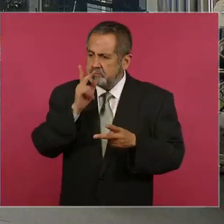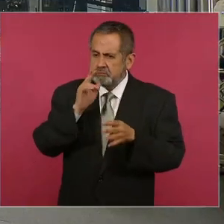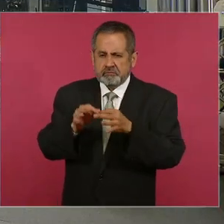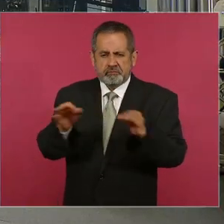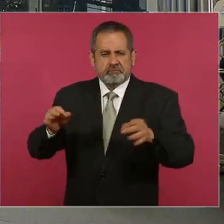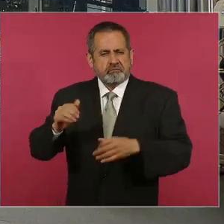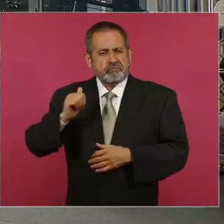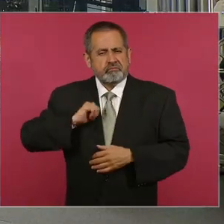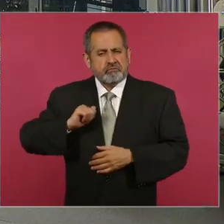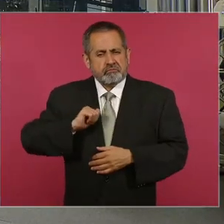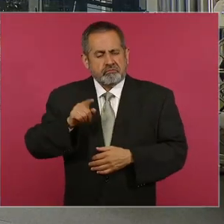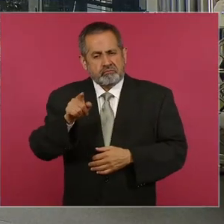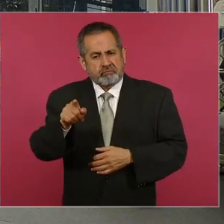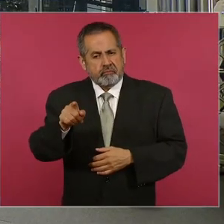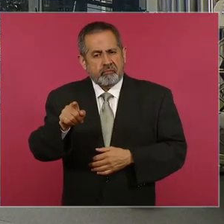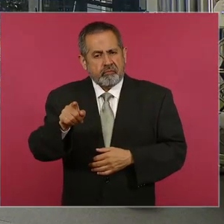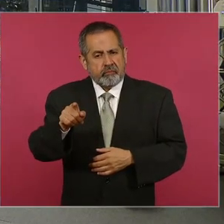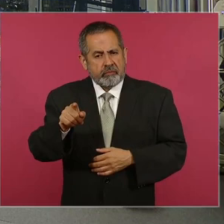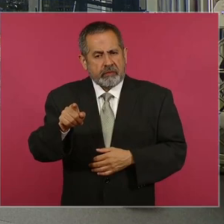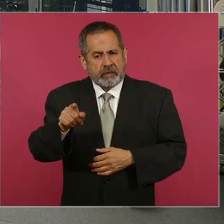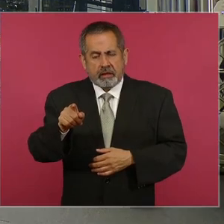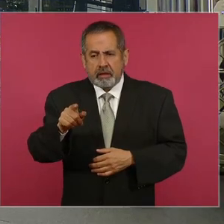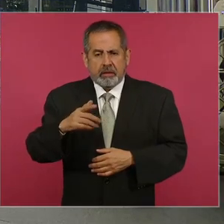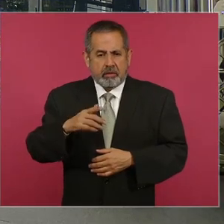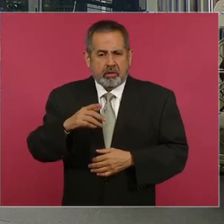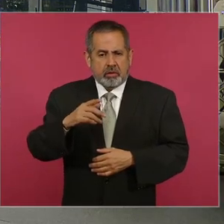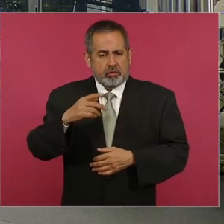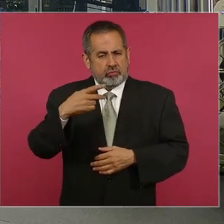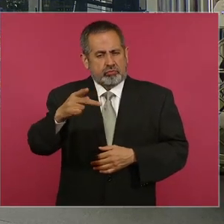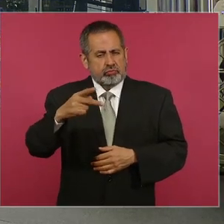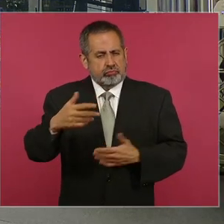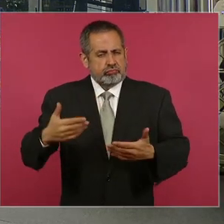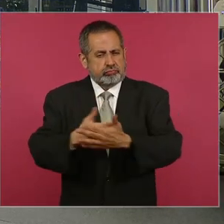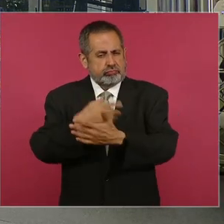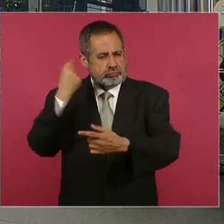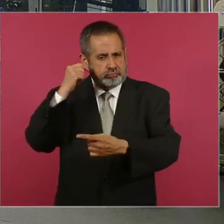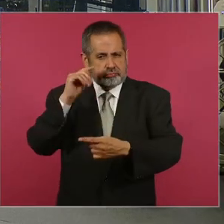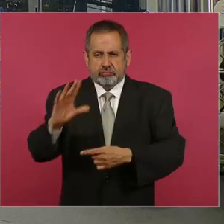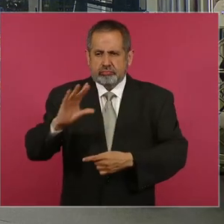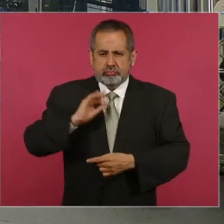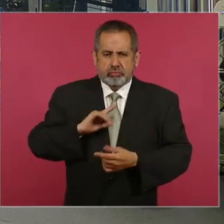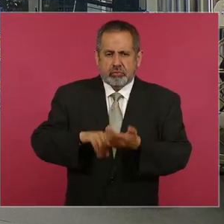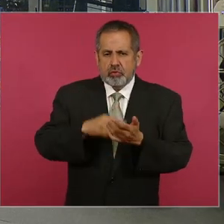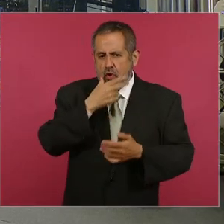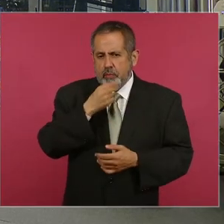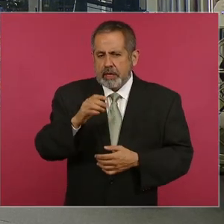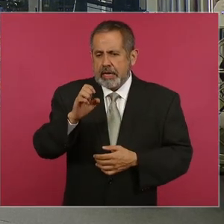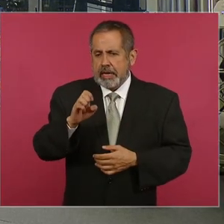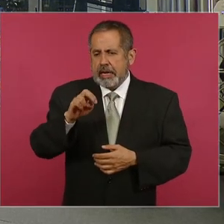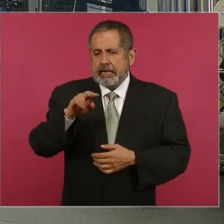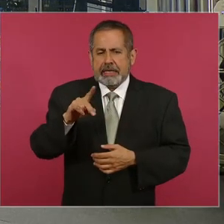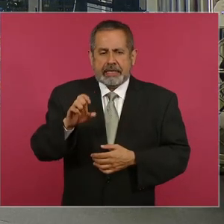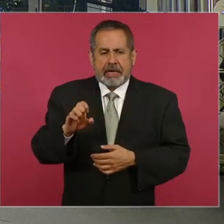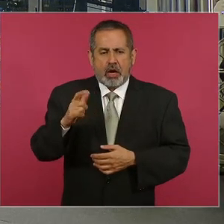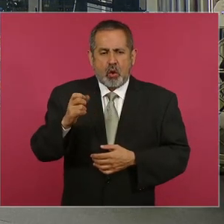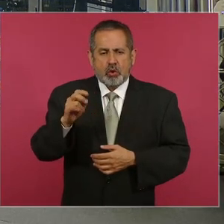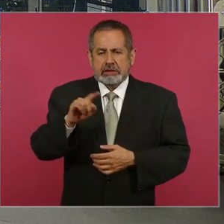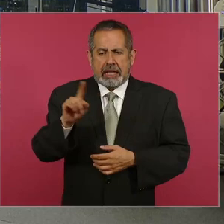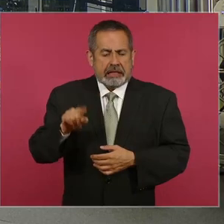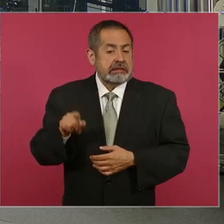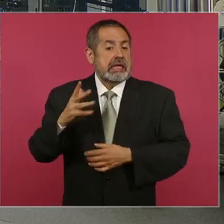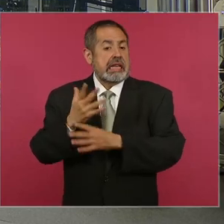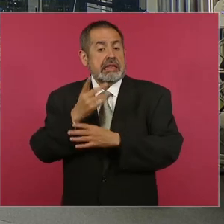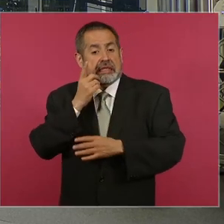hace mucho tiempo me comentó un paisano suyo, paisano nuestro, don Enrique González Pedrero. Él refería